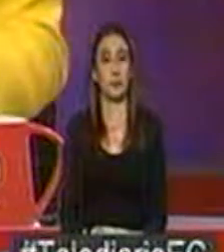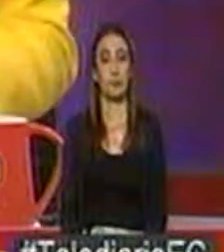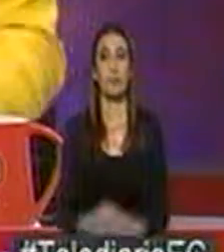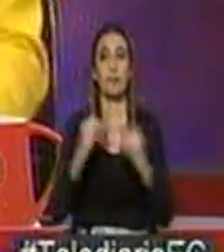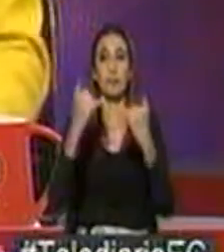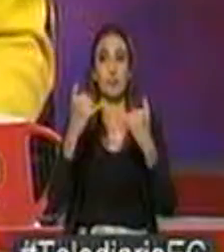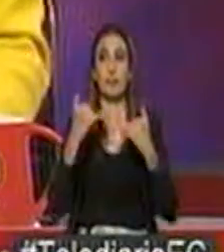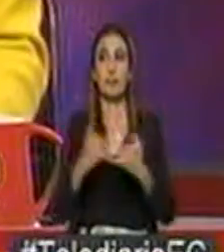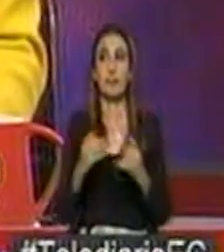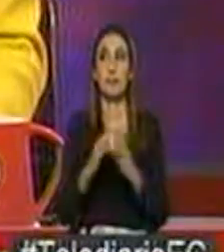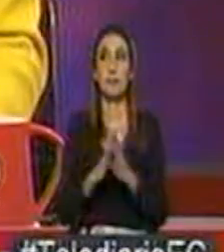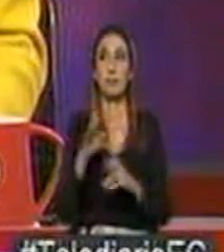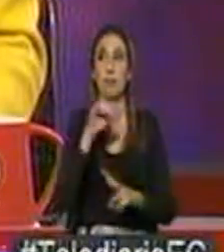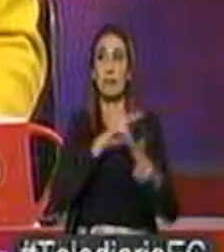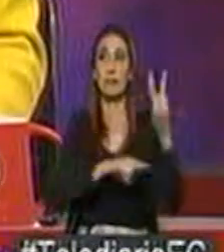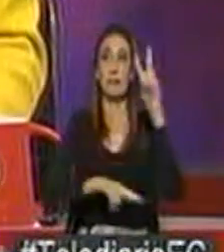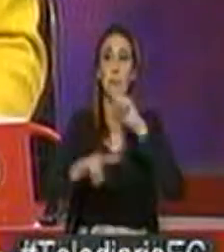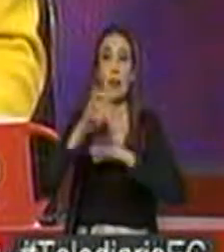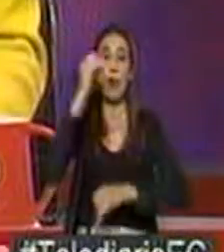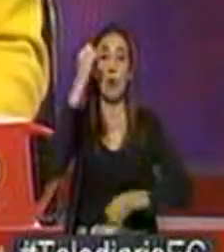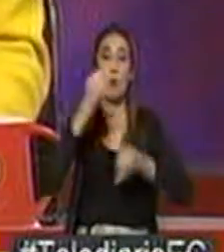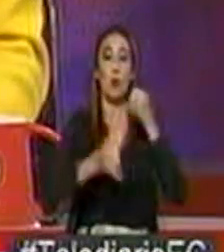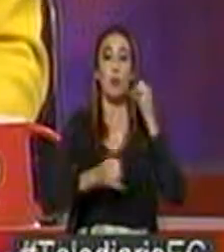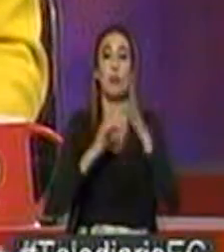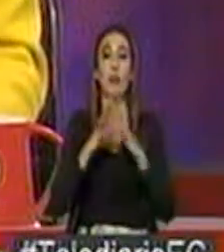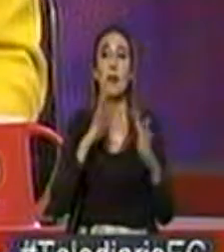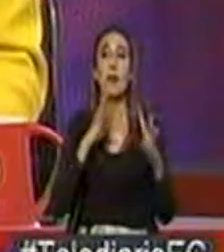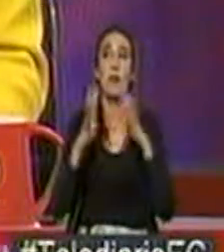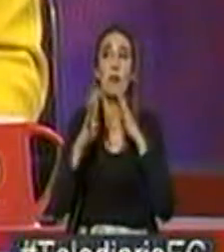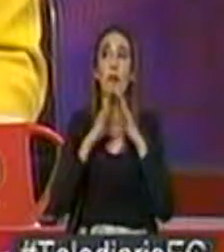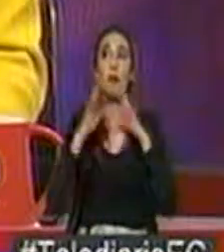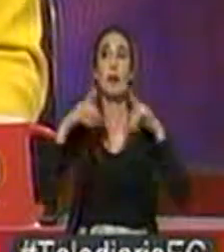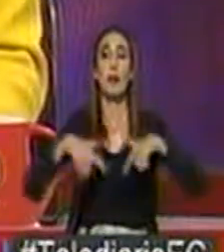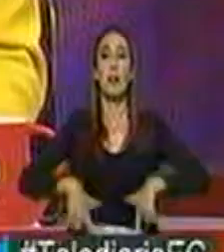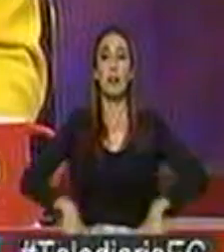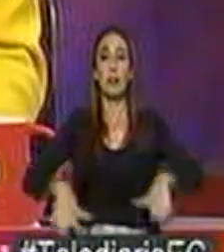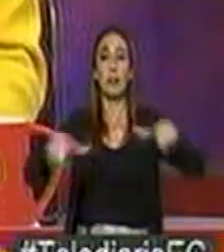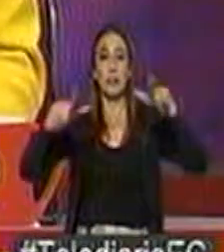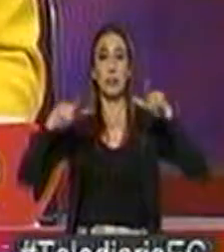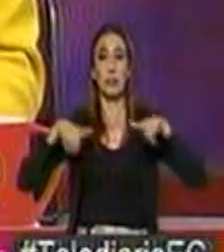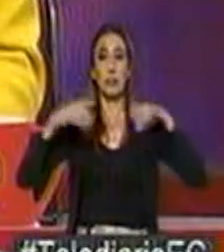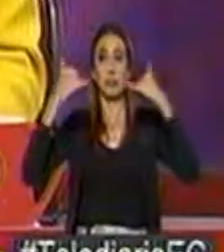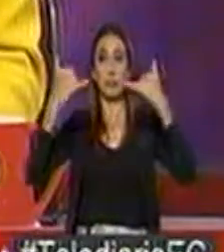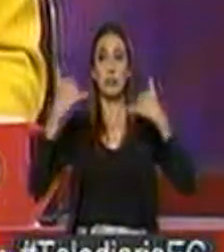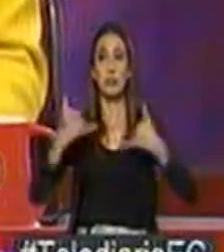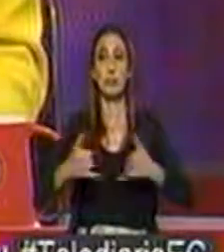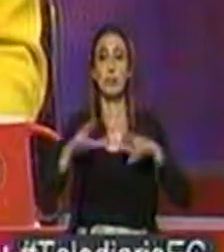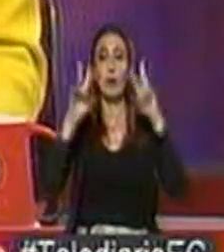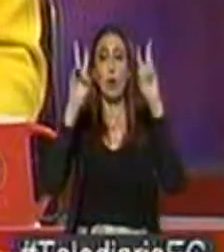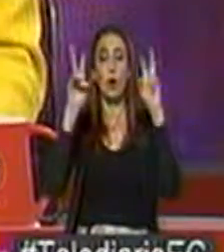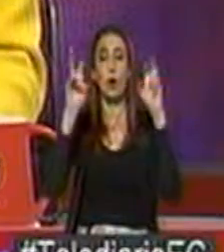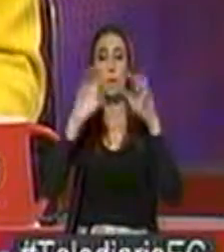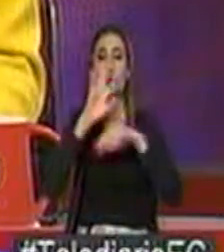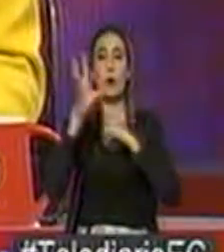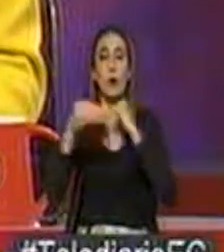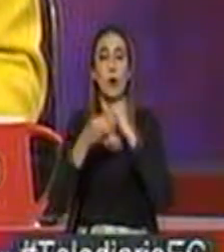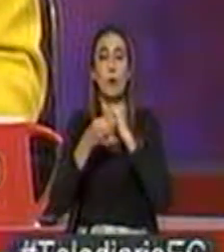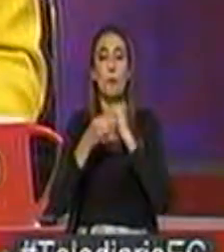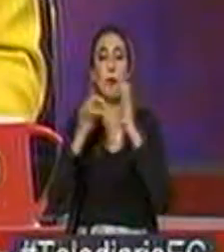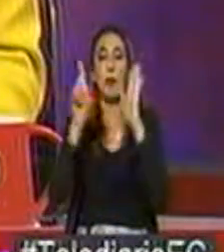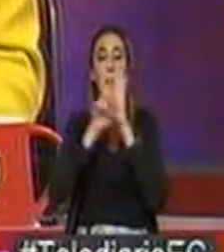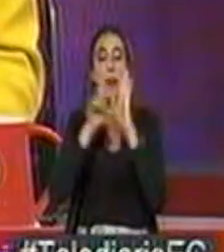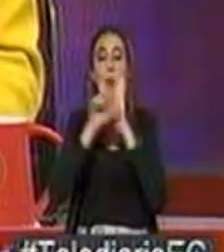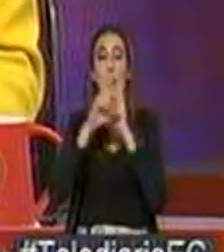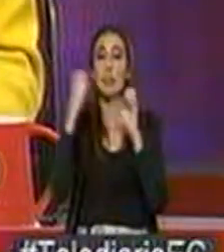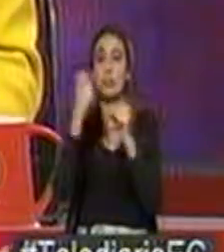Y en este momento vamos a revisar de última hora las declaraciones del presidente de la República, Lenín Moreno, acerca de las reformas laborales que deberían